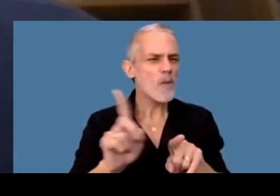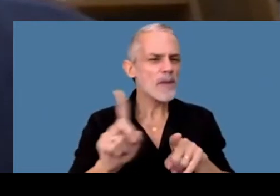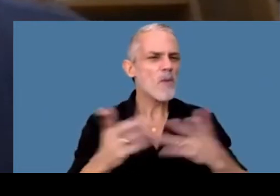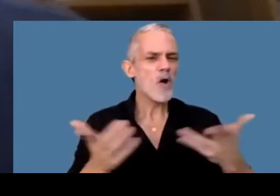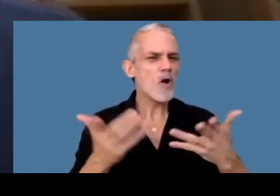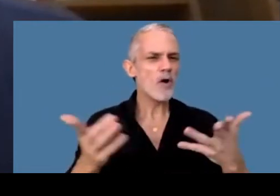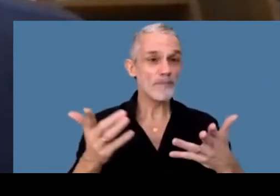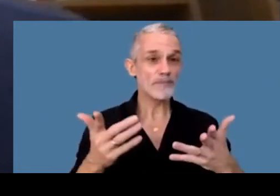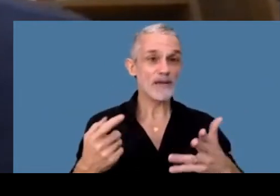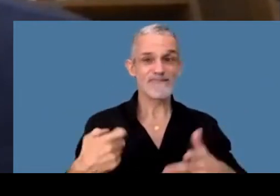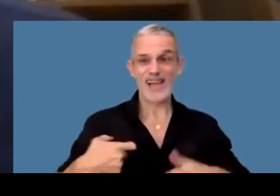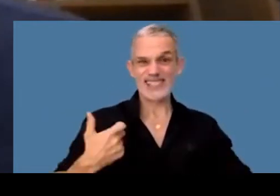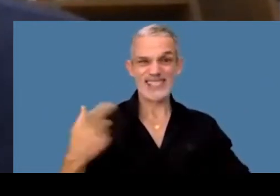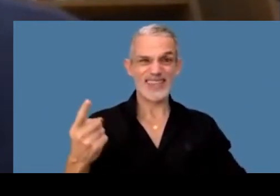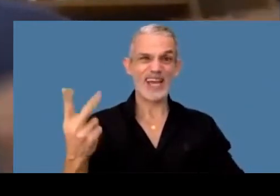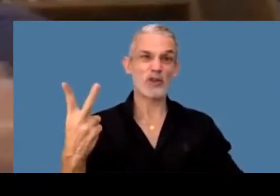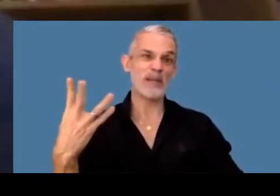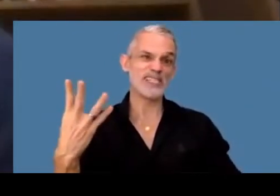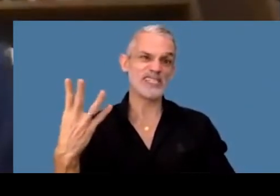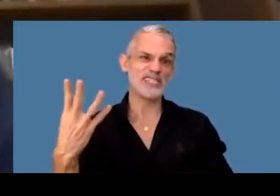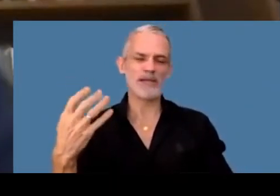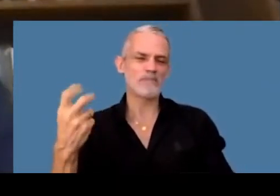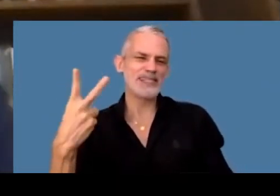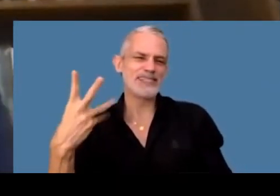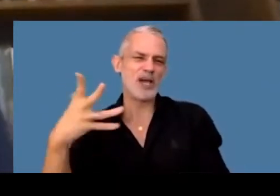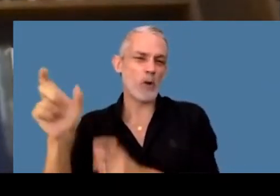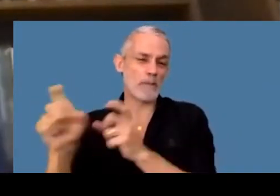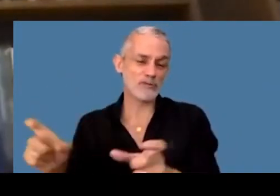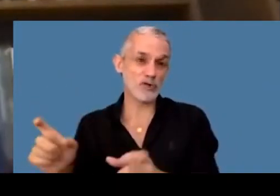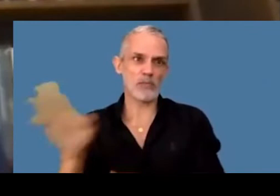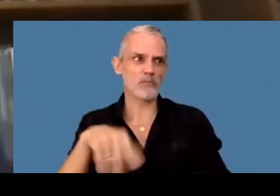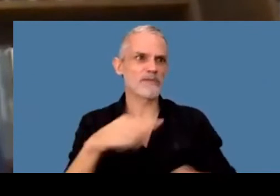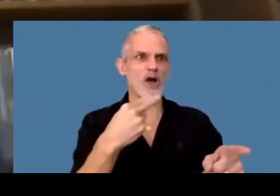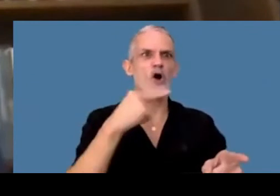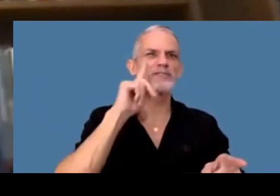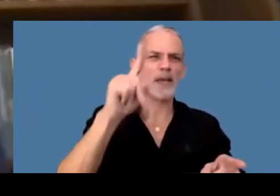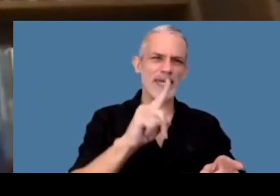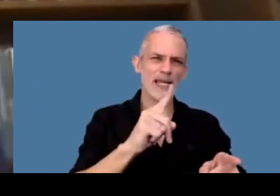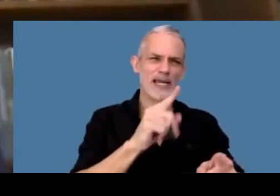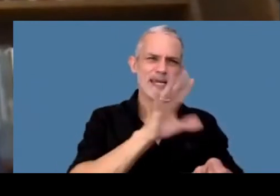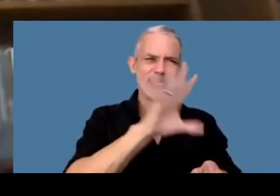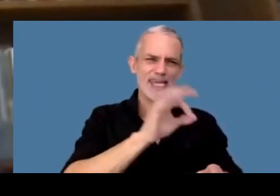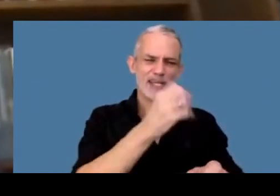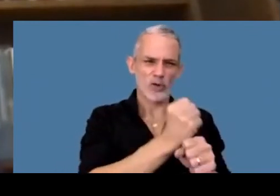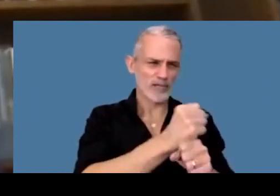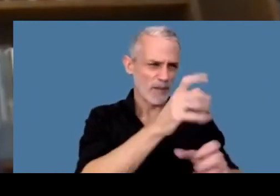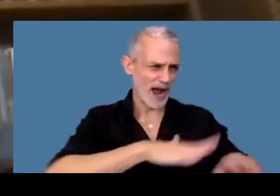tener un sindicato de 25 trabajadores que tener un sindicato de 11.500 trabajadores. ¿O es lo mismo?